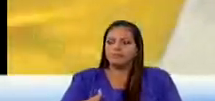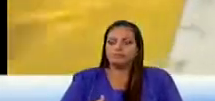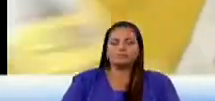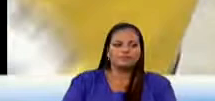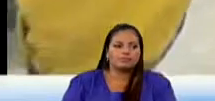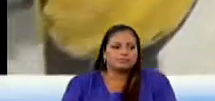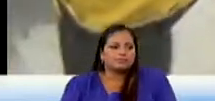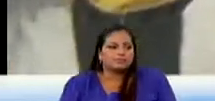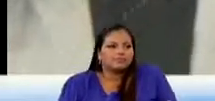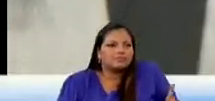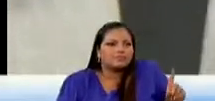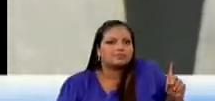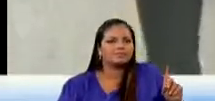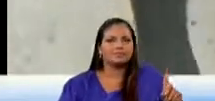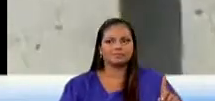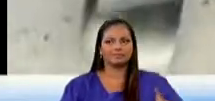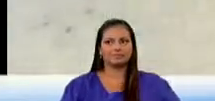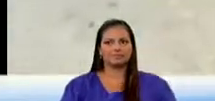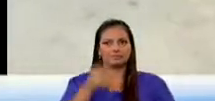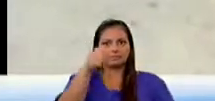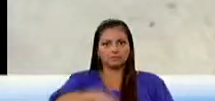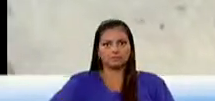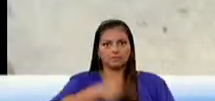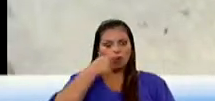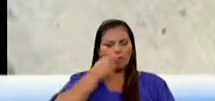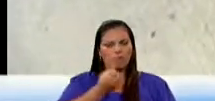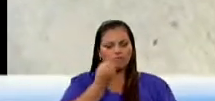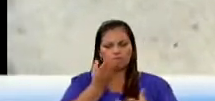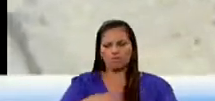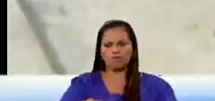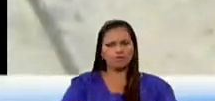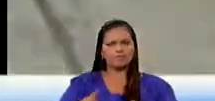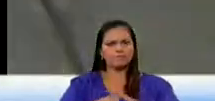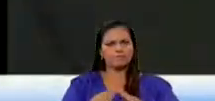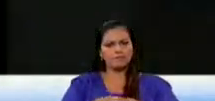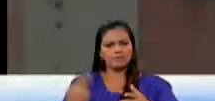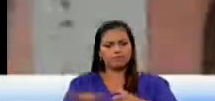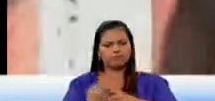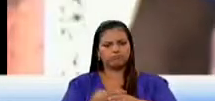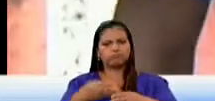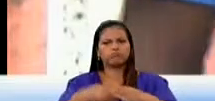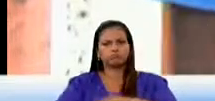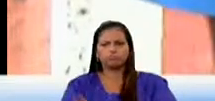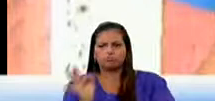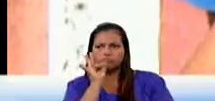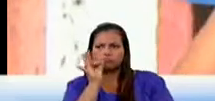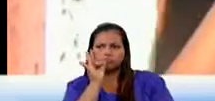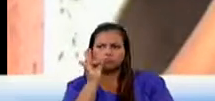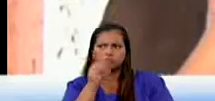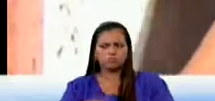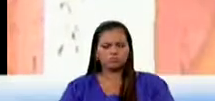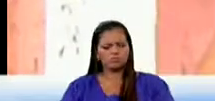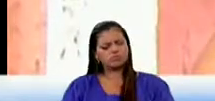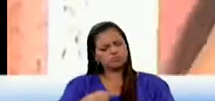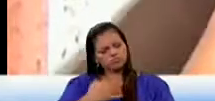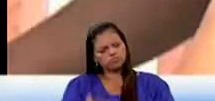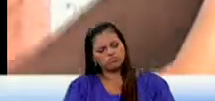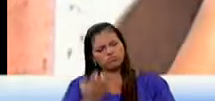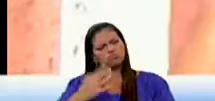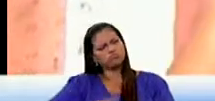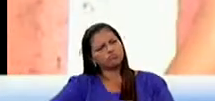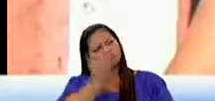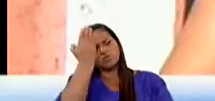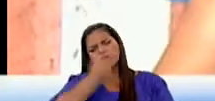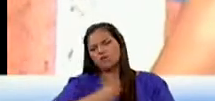Guapo. Aseguró que este sitio es solo de consumo y hasta pidió ayuda. A un sitio de rehabilitación porque uno se quiere cambiar, porque uno quiere